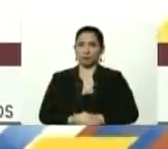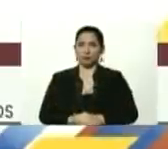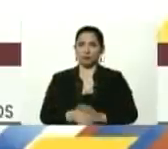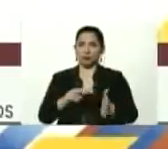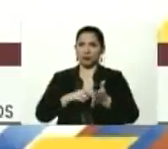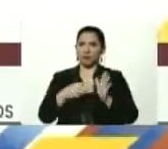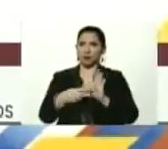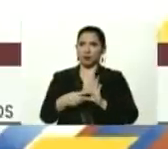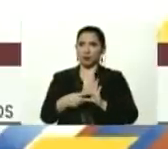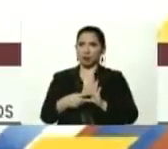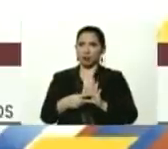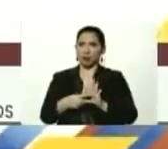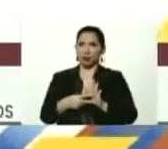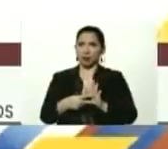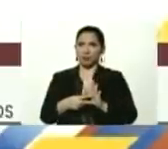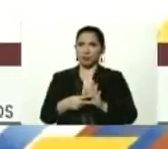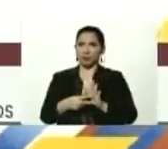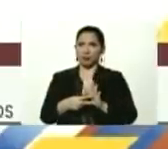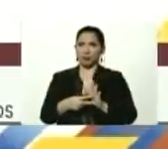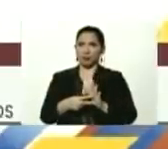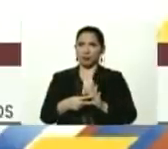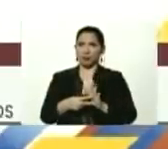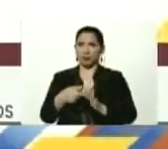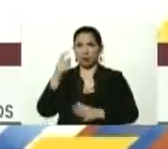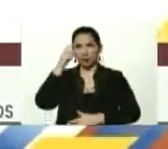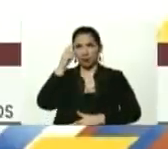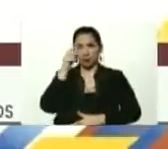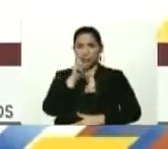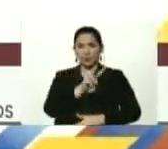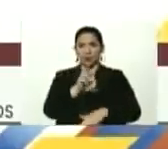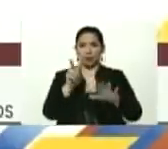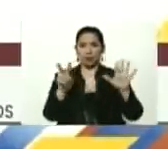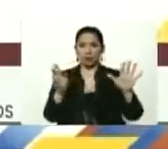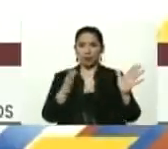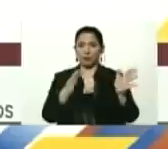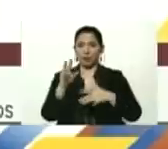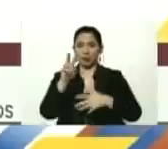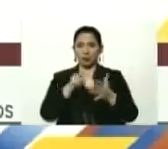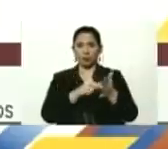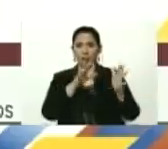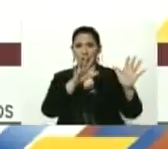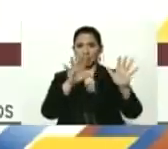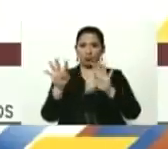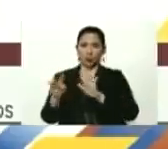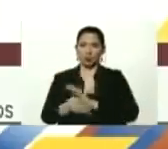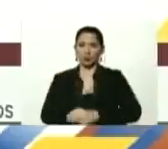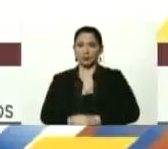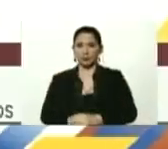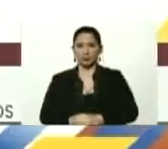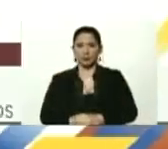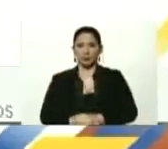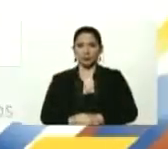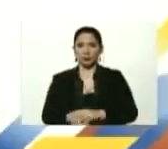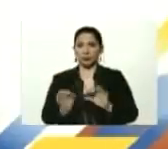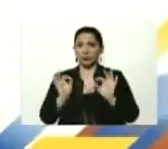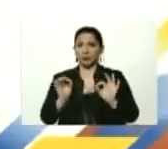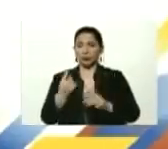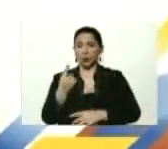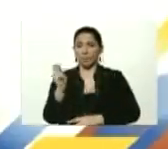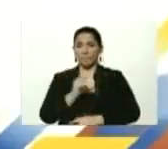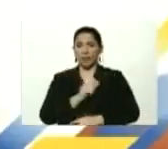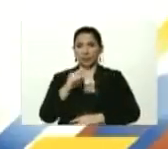decir, CIADI, el día 27 de marzo de 2019, exactamente un mes